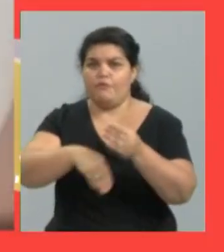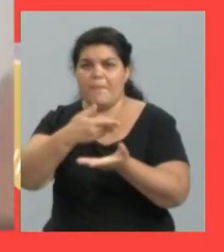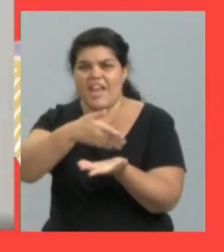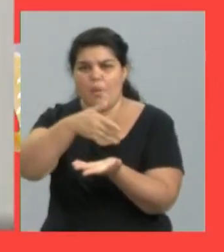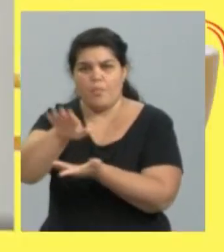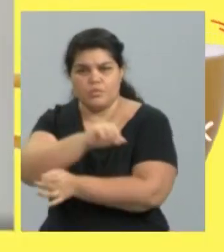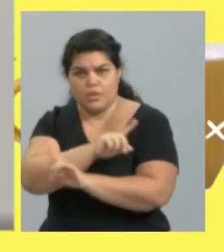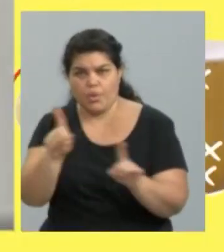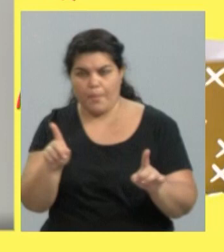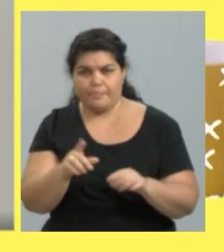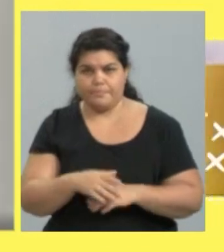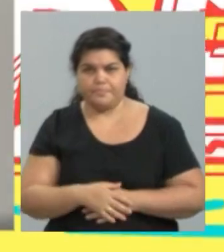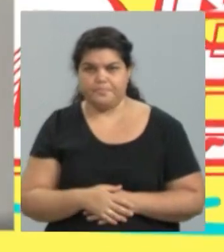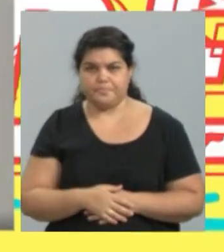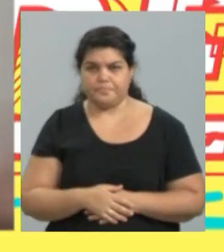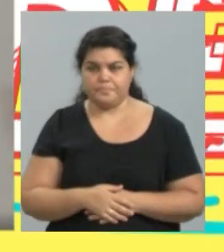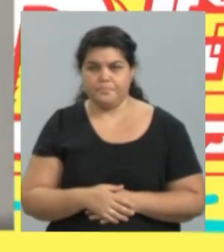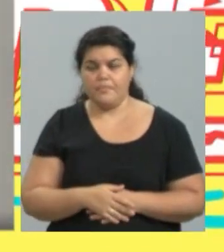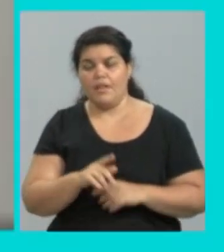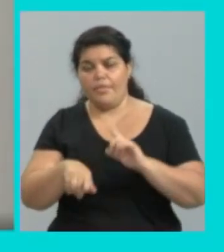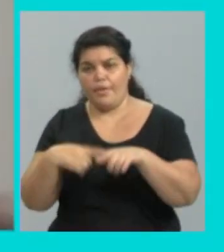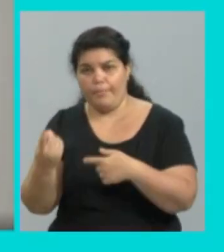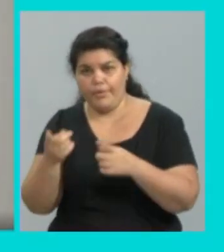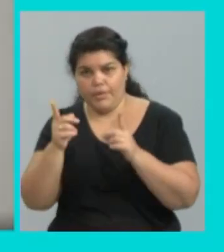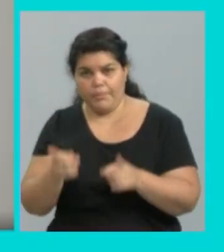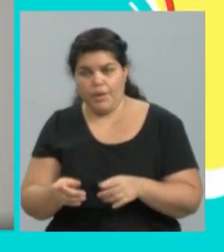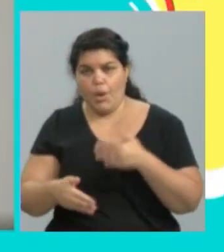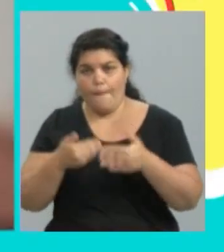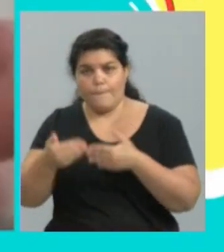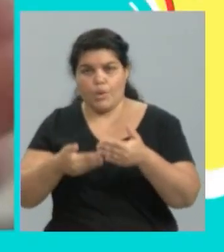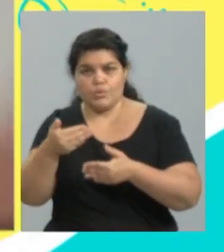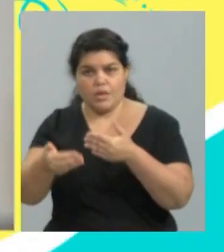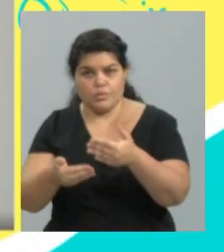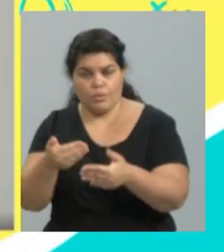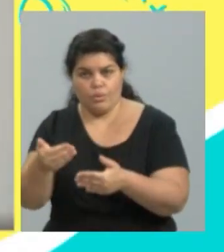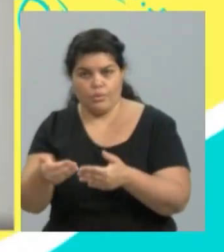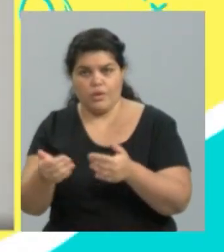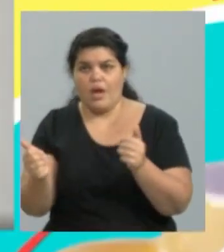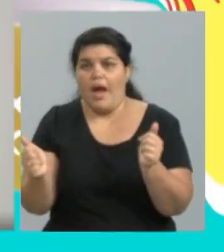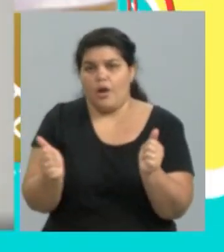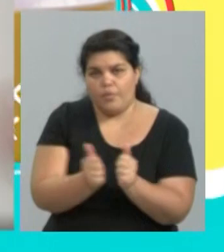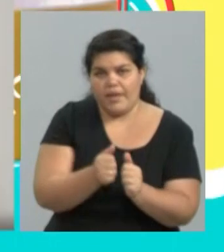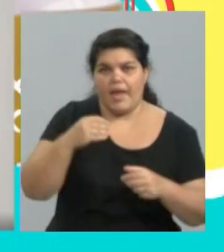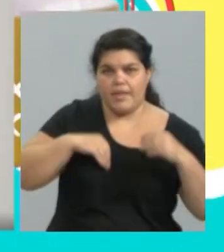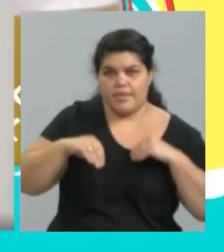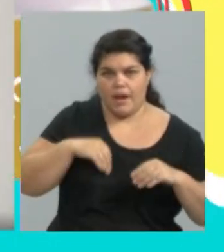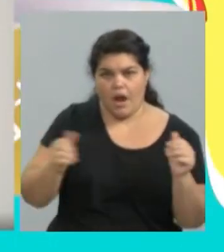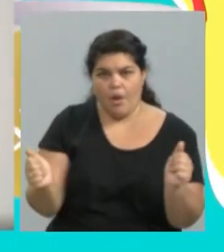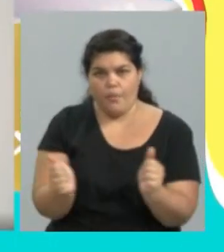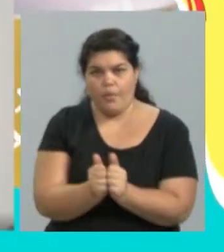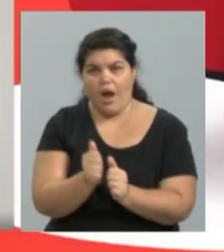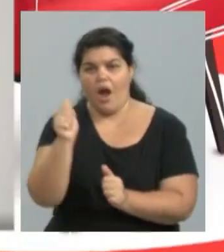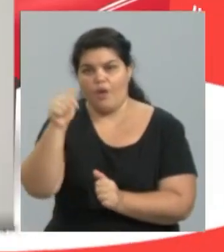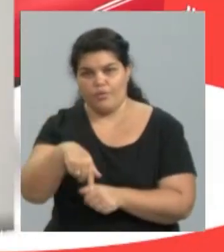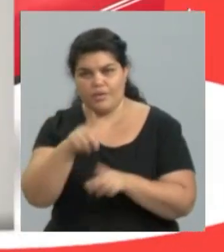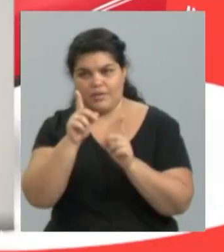sus domicilios. tal cual. Y luego, bueno, en el proceso ahora, sí, acompañar a las trabas que están ahora